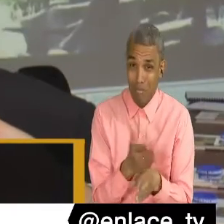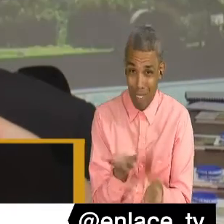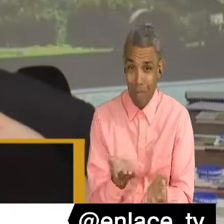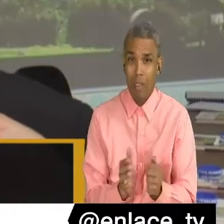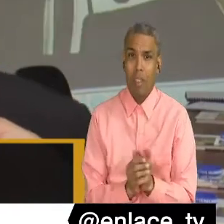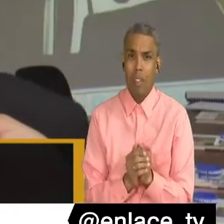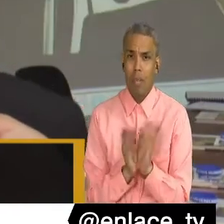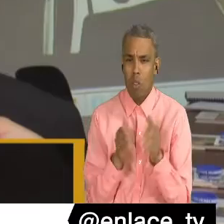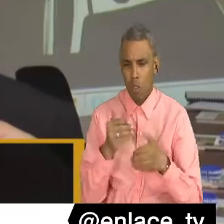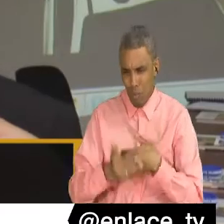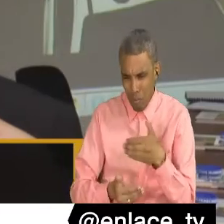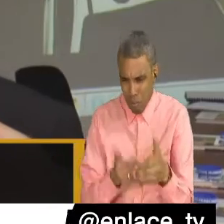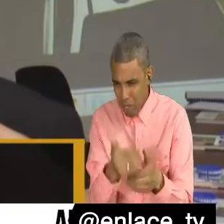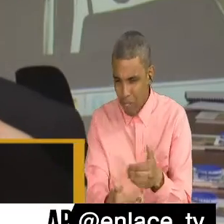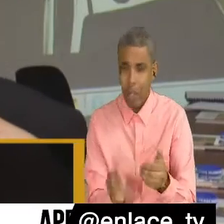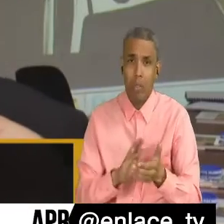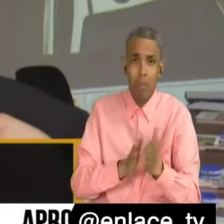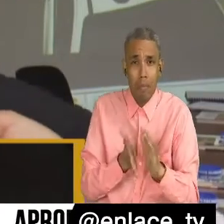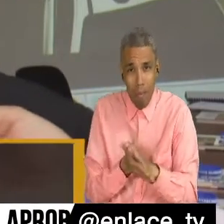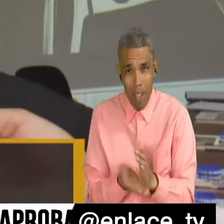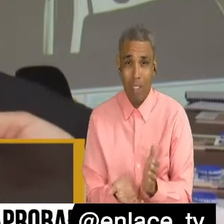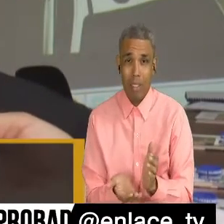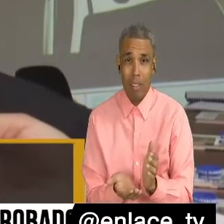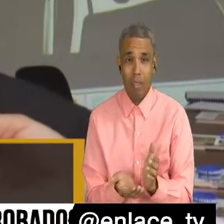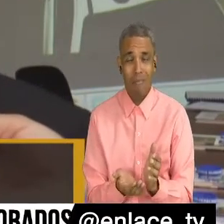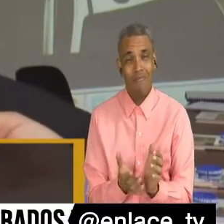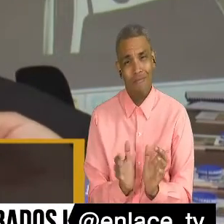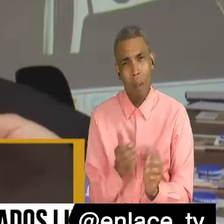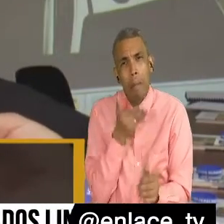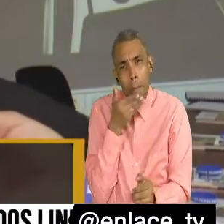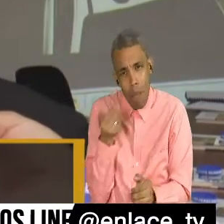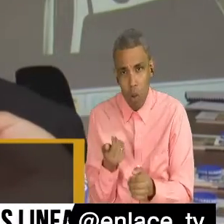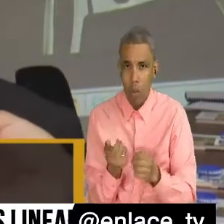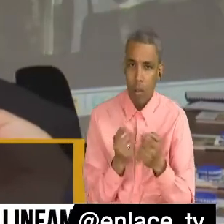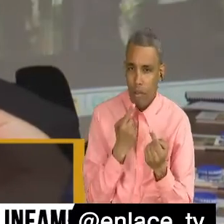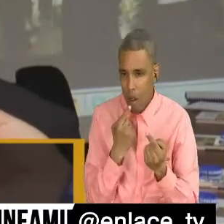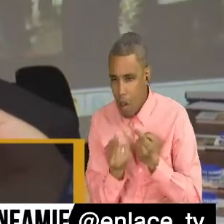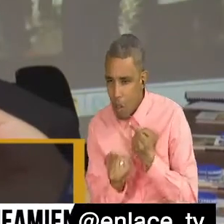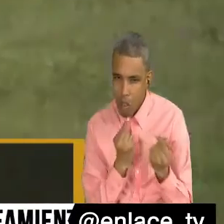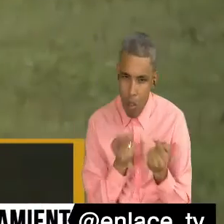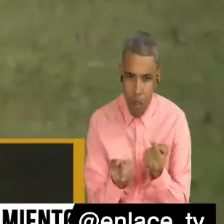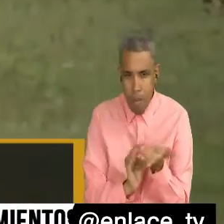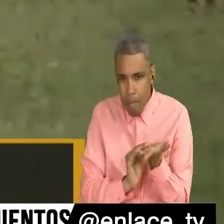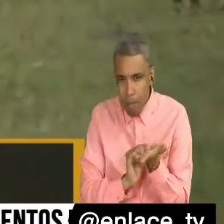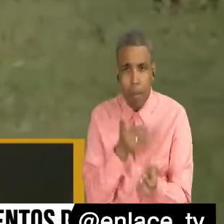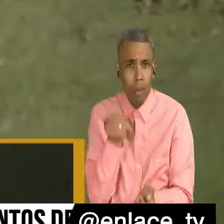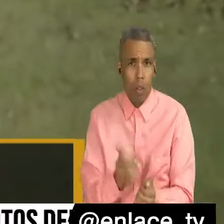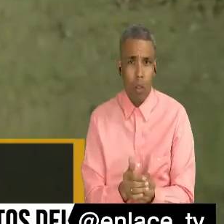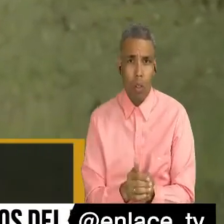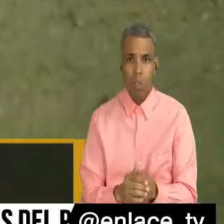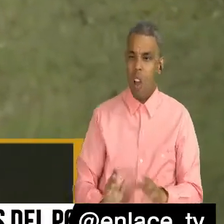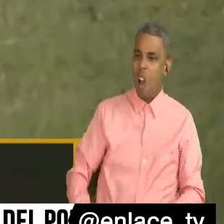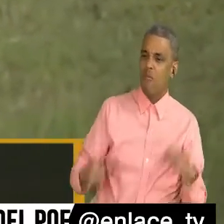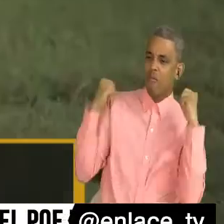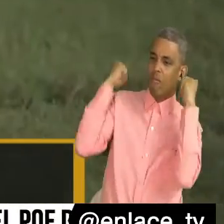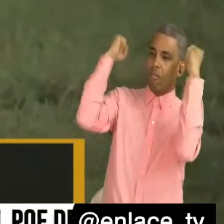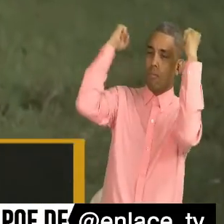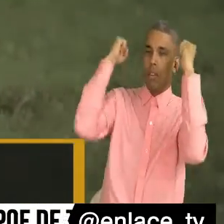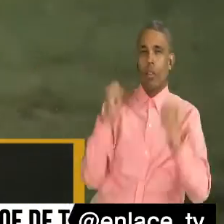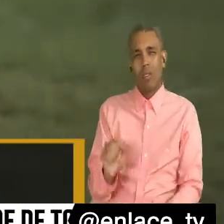paz. O sea, hay que dialogar. Y se dialoga en el conflicto. Y al dialogar en el